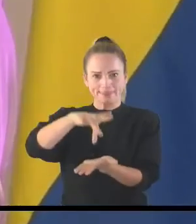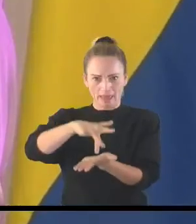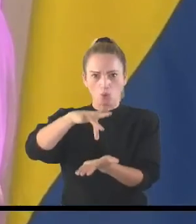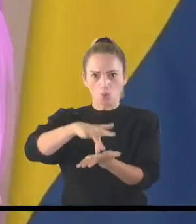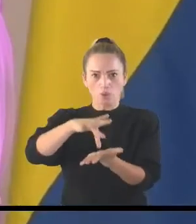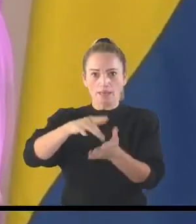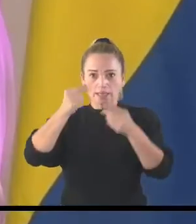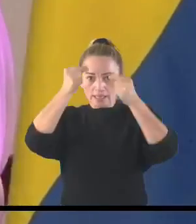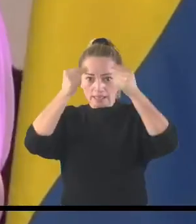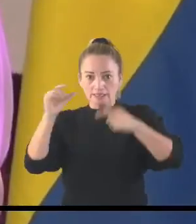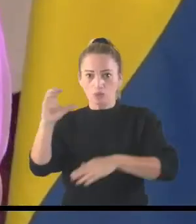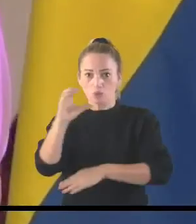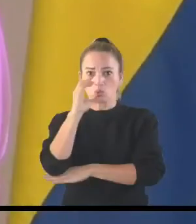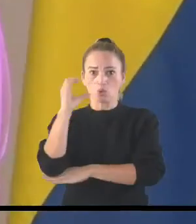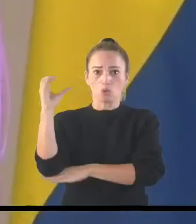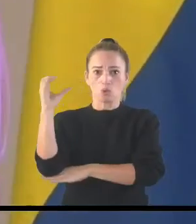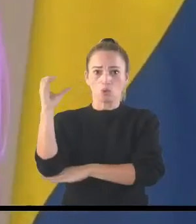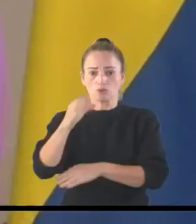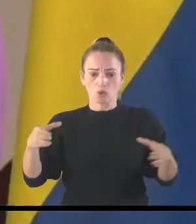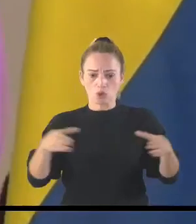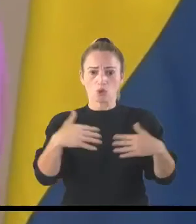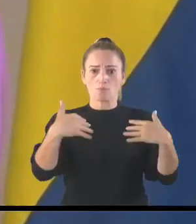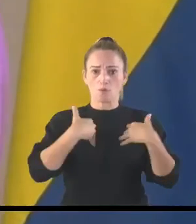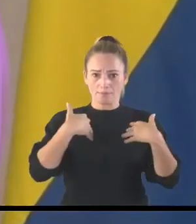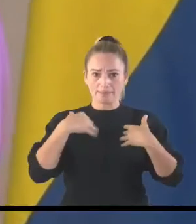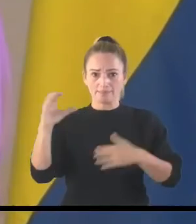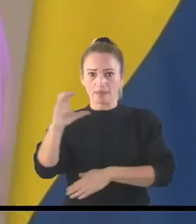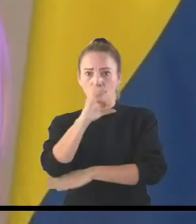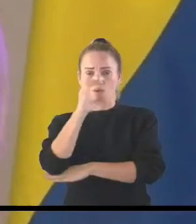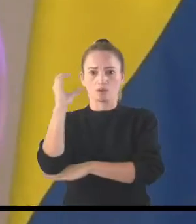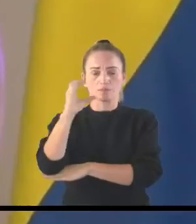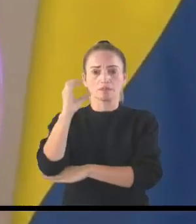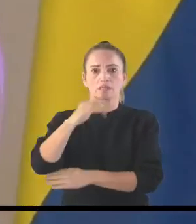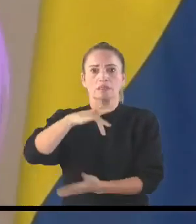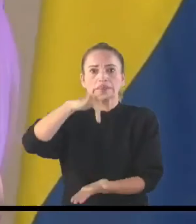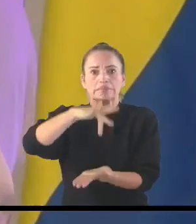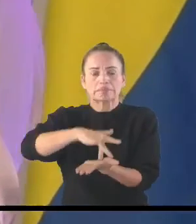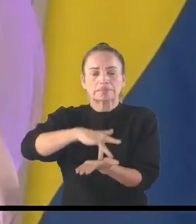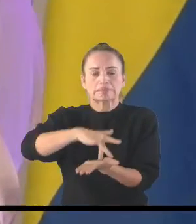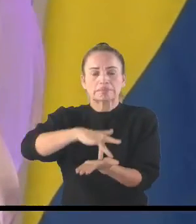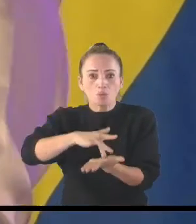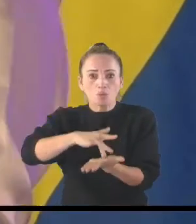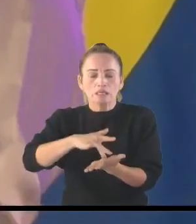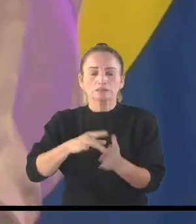que el Estado colombiano tiene con las víctimas de este país es una deuda enorme,